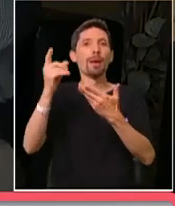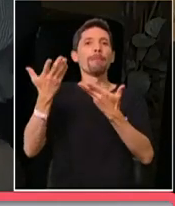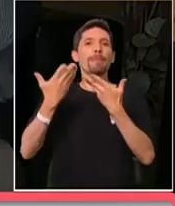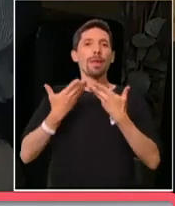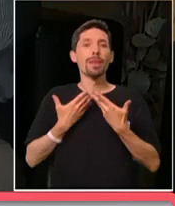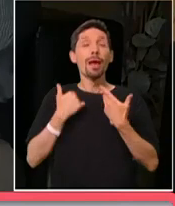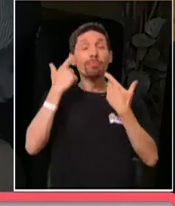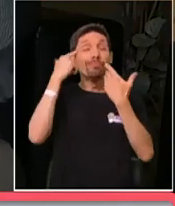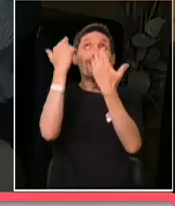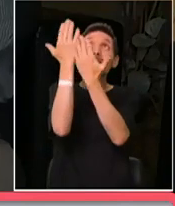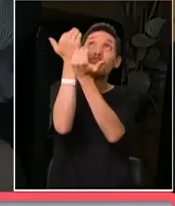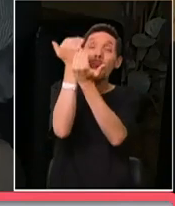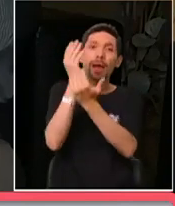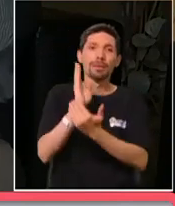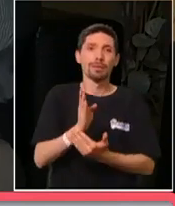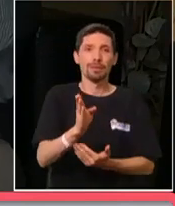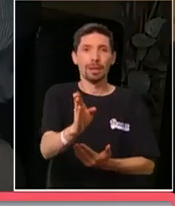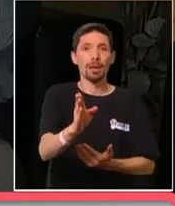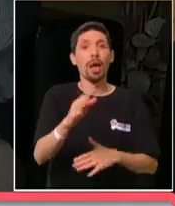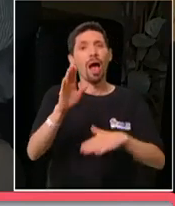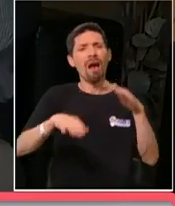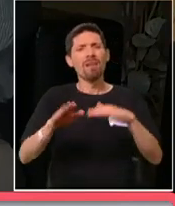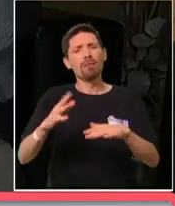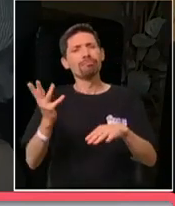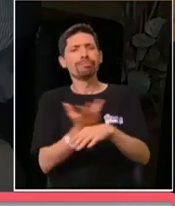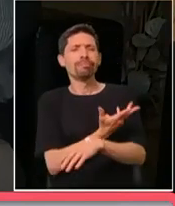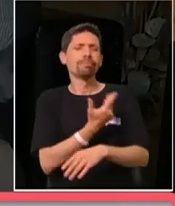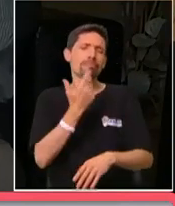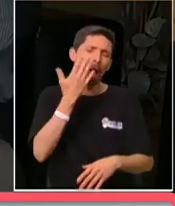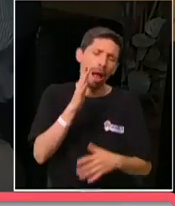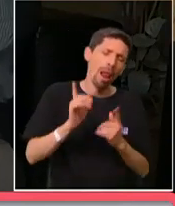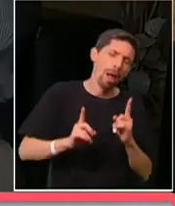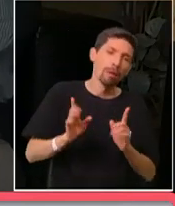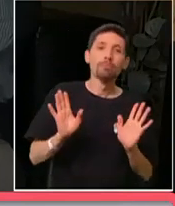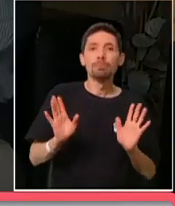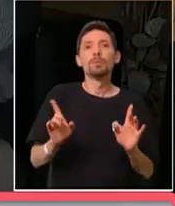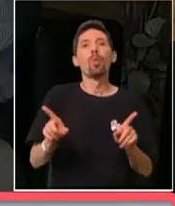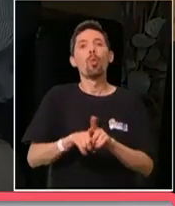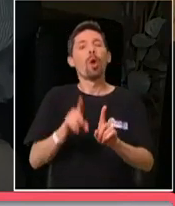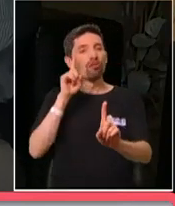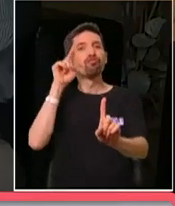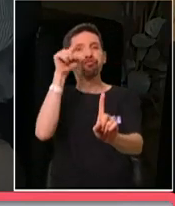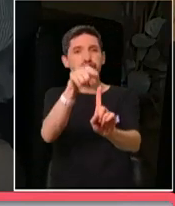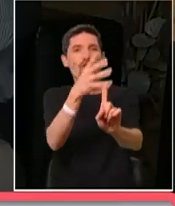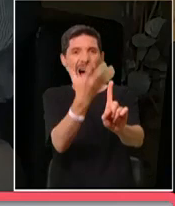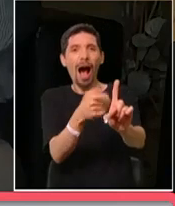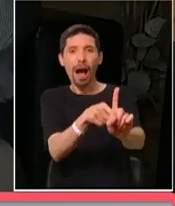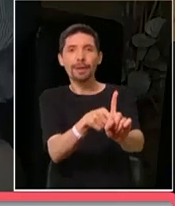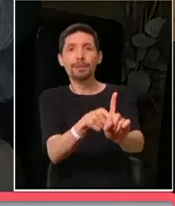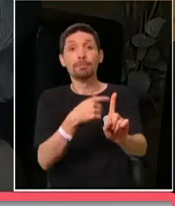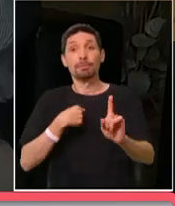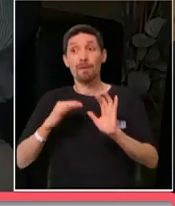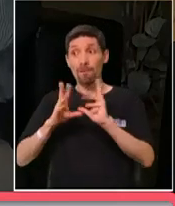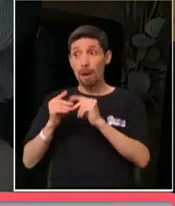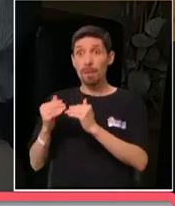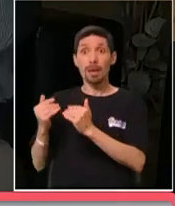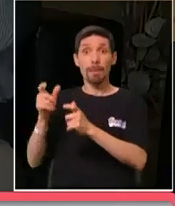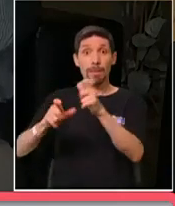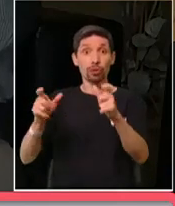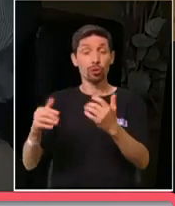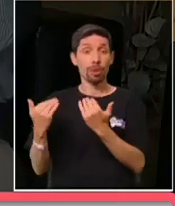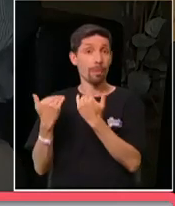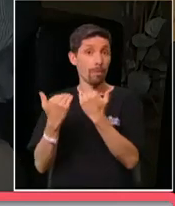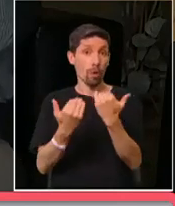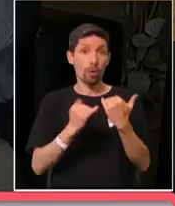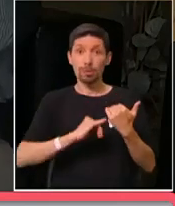la esperanza de seguir. Y a pesar de que me pasen cosas malas, sé que todo está bajo un propósito. Y bueno, y mi familia y las personas que me apoyan todo